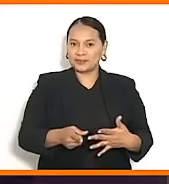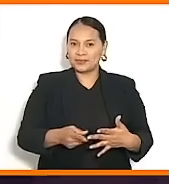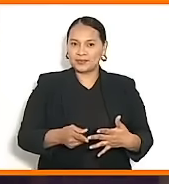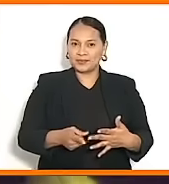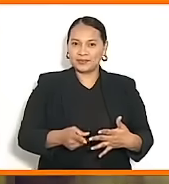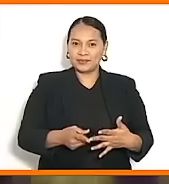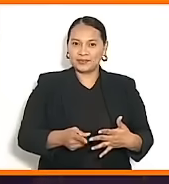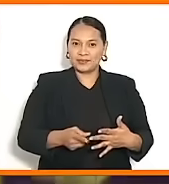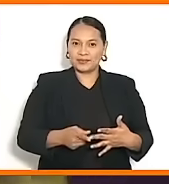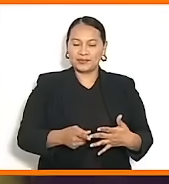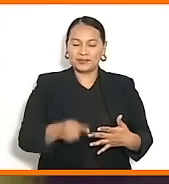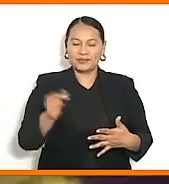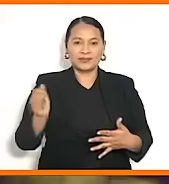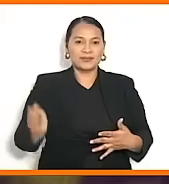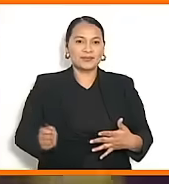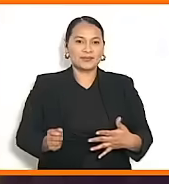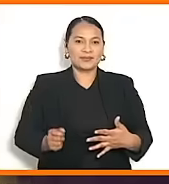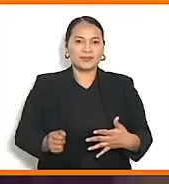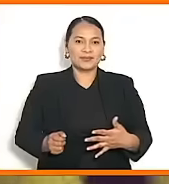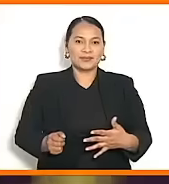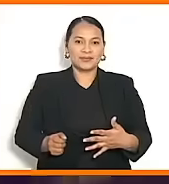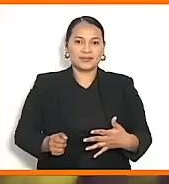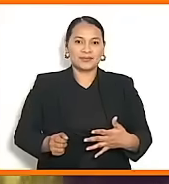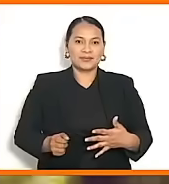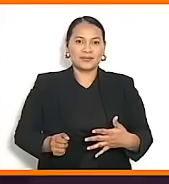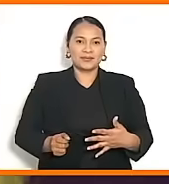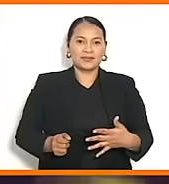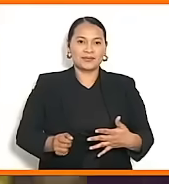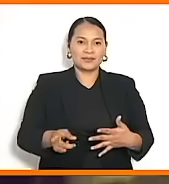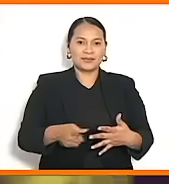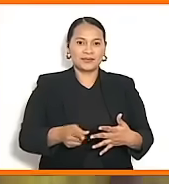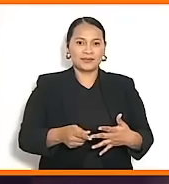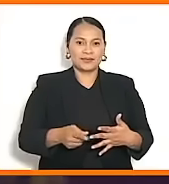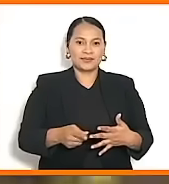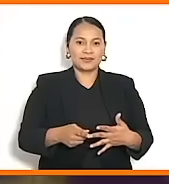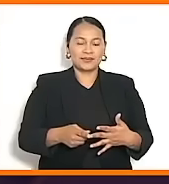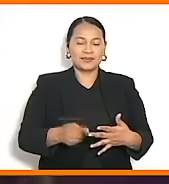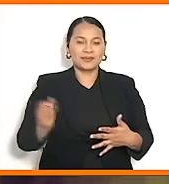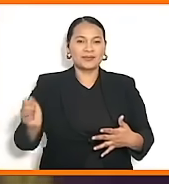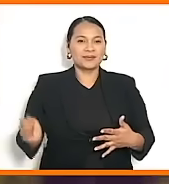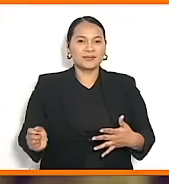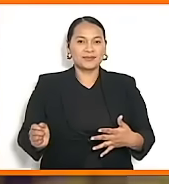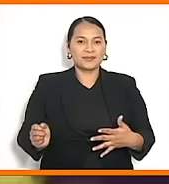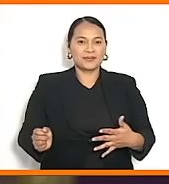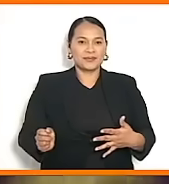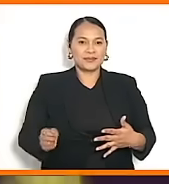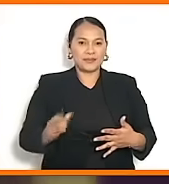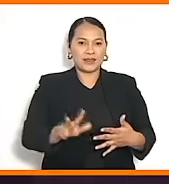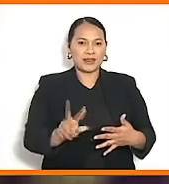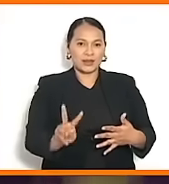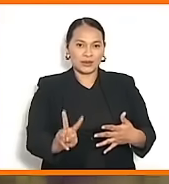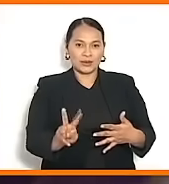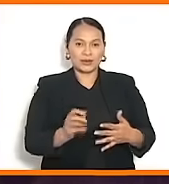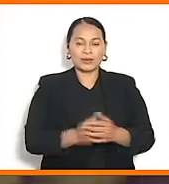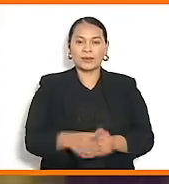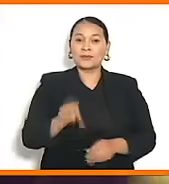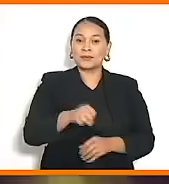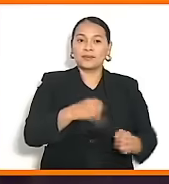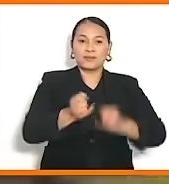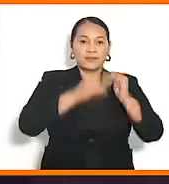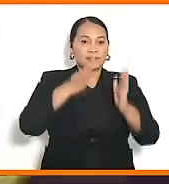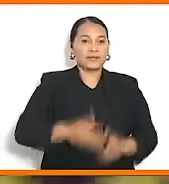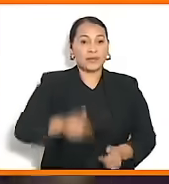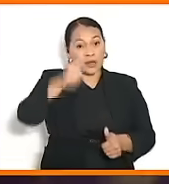este tercer número seleccionado de nuestro Loto Super Premio y este es el 32. Así es, Marbella, querido jugador,